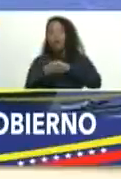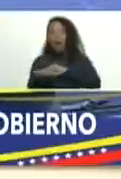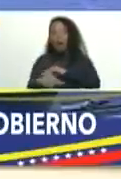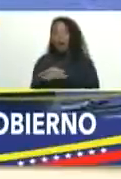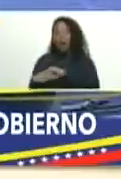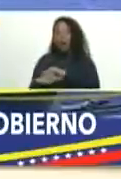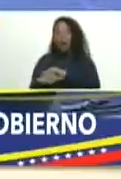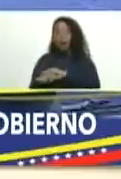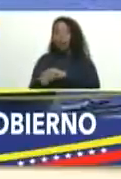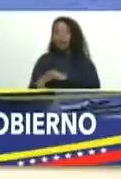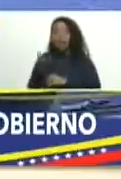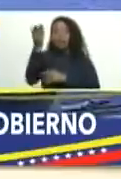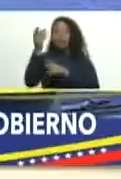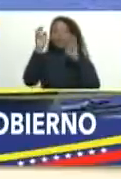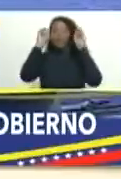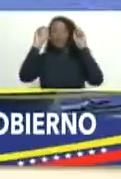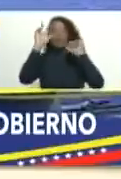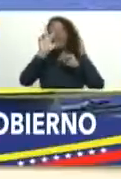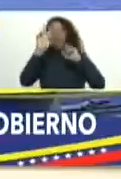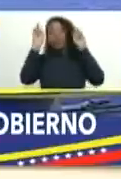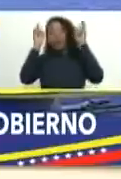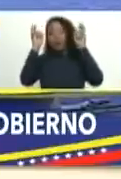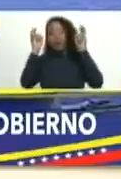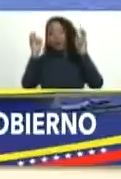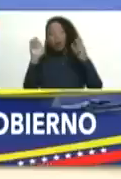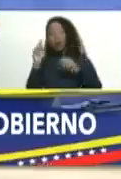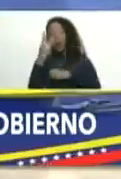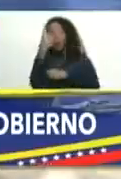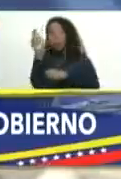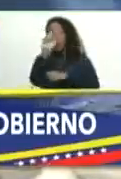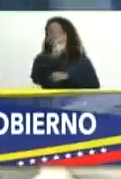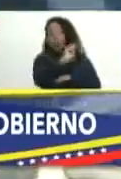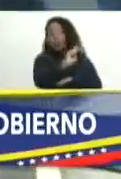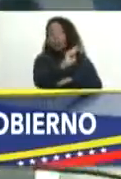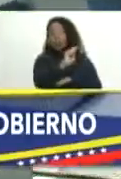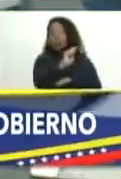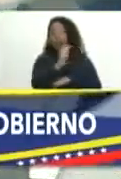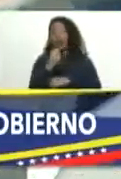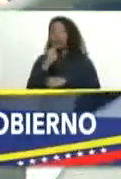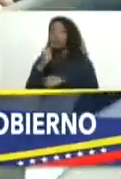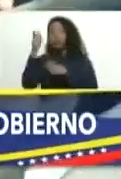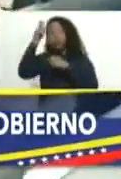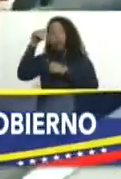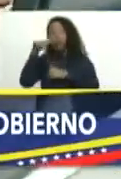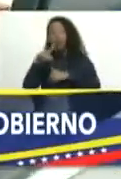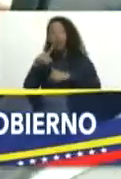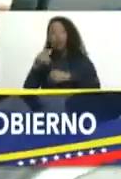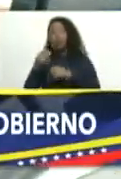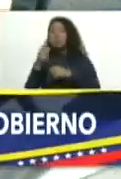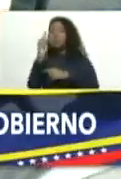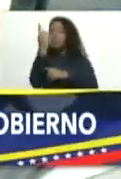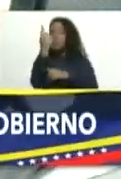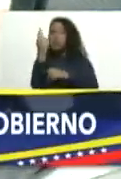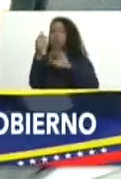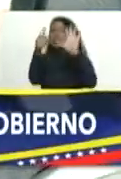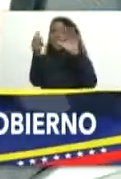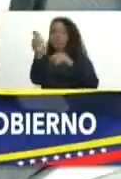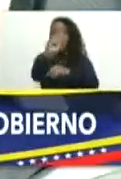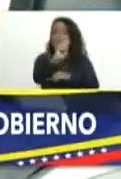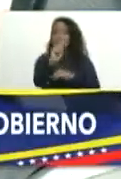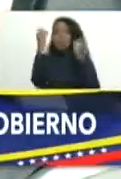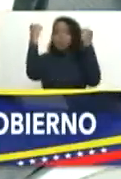tres necesidades. Le dijimos a nuestro pueblo los primeros meses, creo que fueron 6 meses, ¿no? Sí. ¿Ah? Le dijimos a nuestro